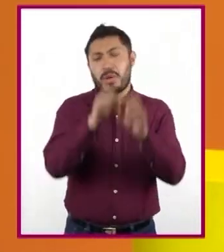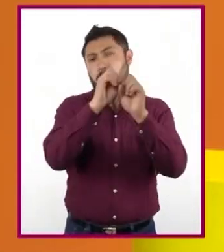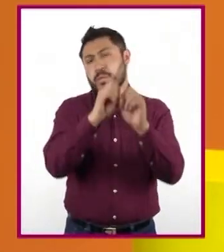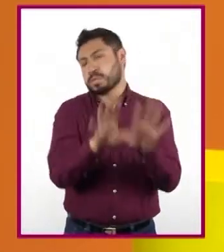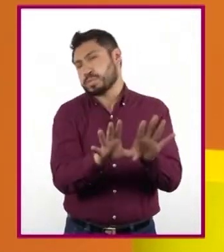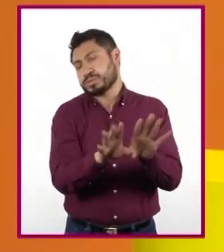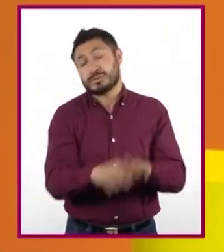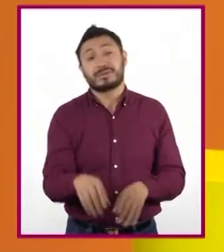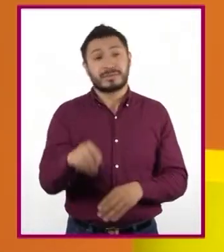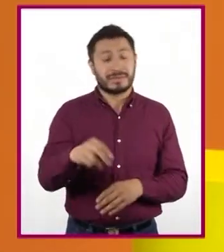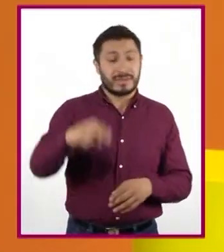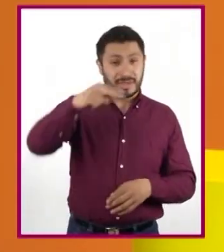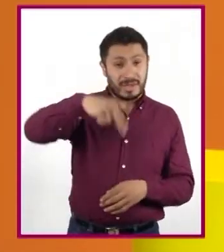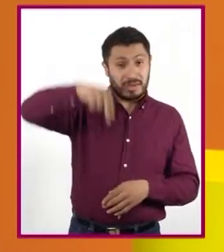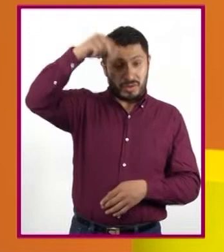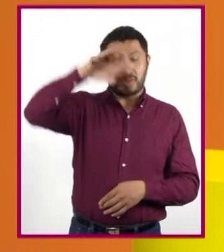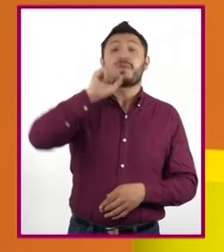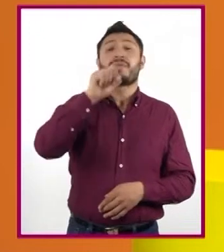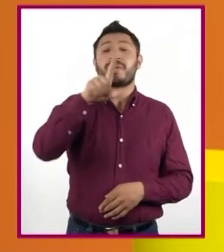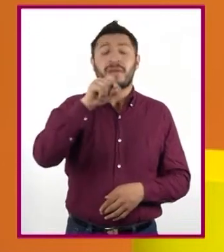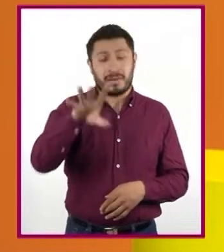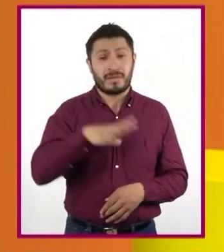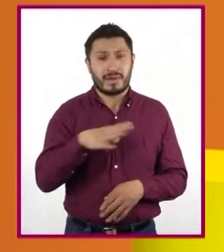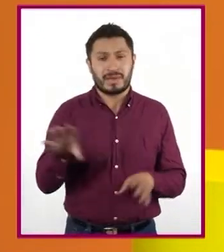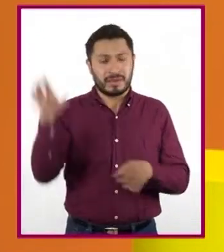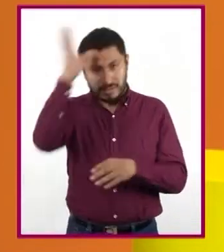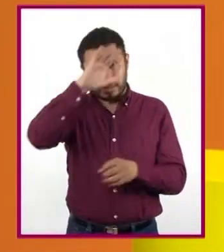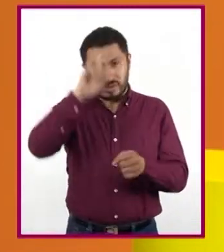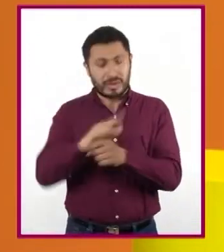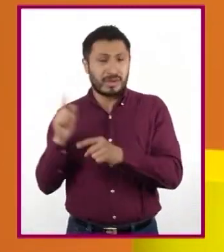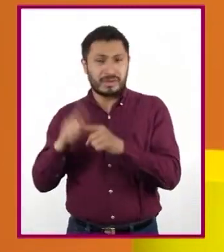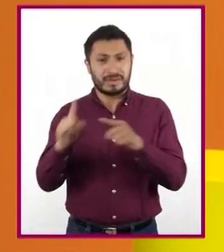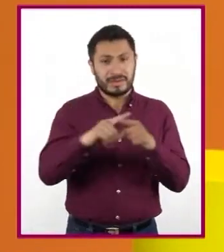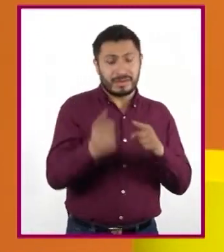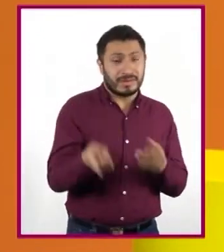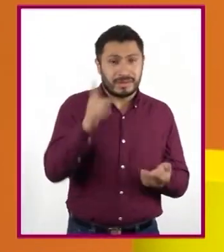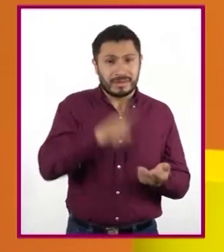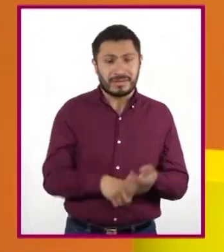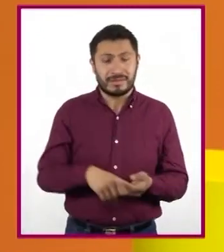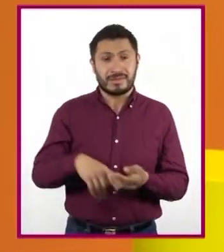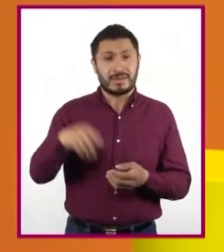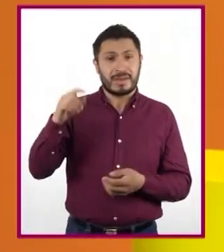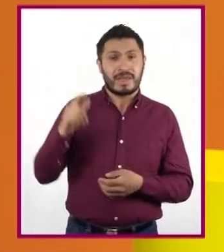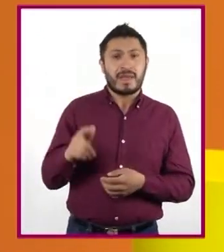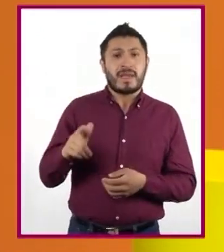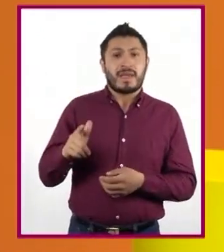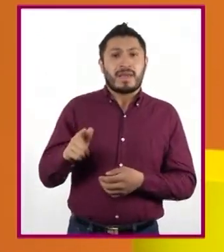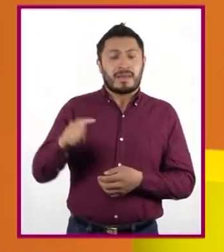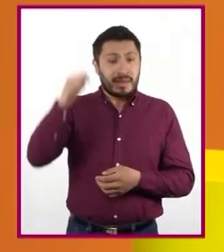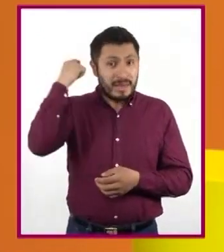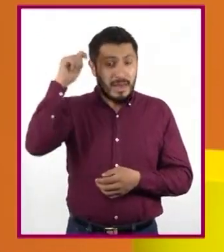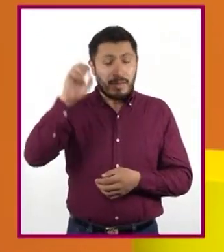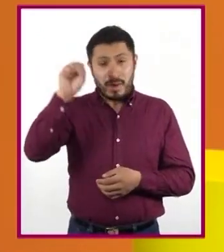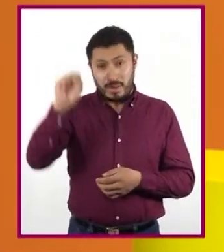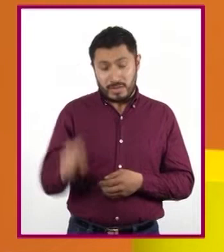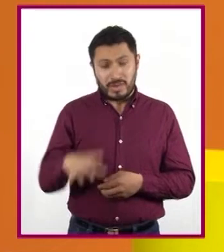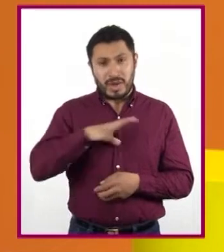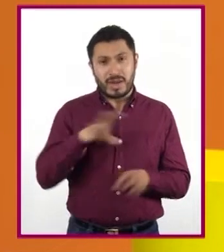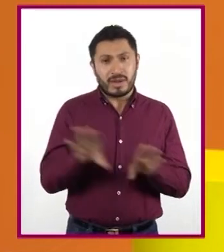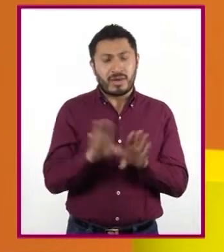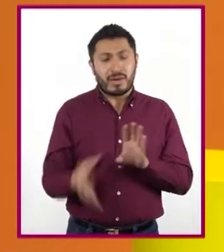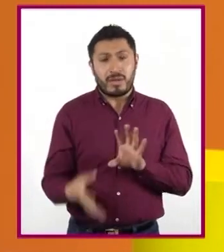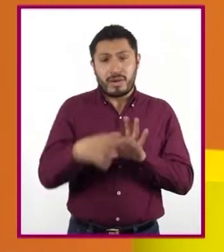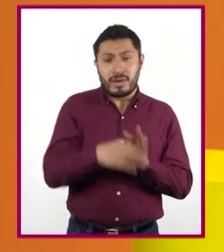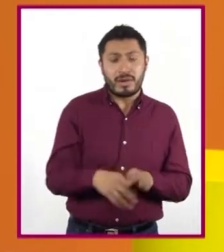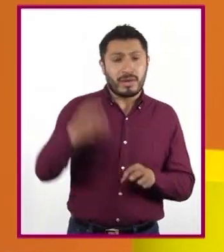zona nororiental también albergó diversas culturas, entre ellas la del sur de Tamaulipas, en buena parte asociada a la